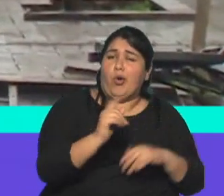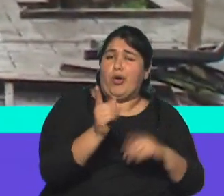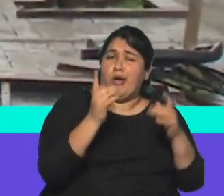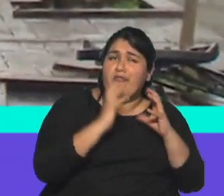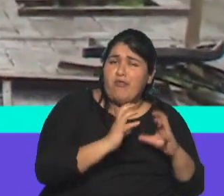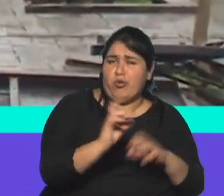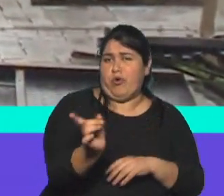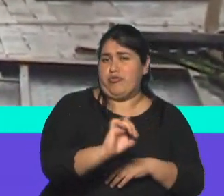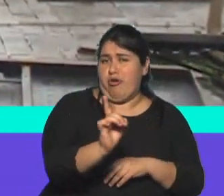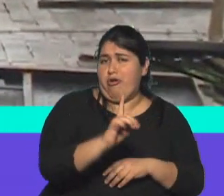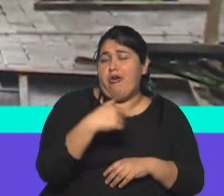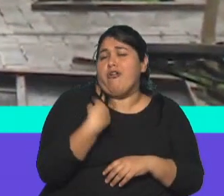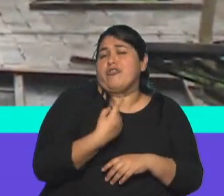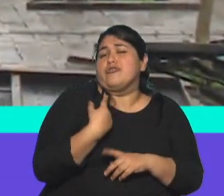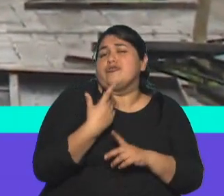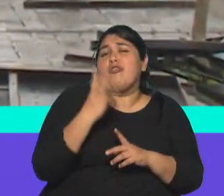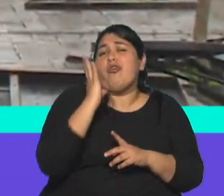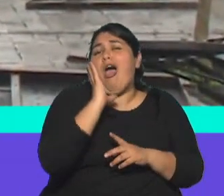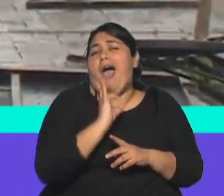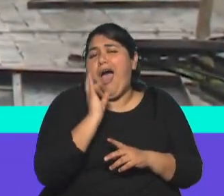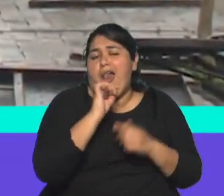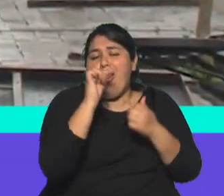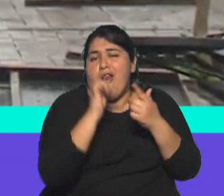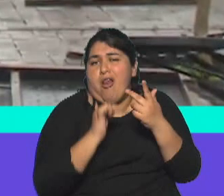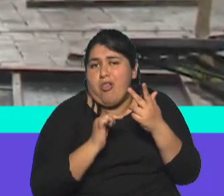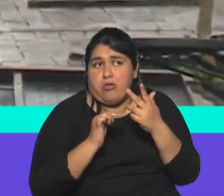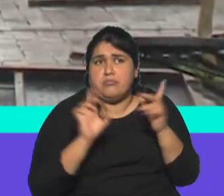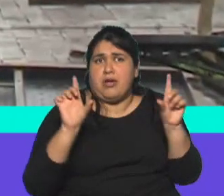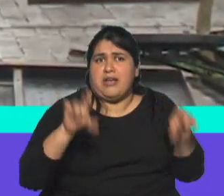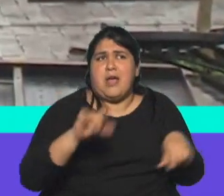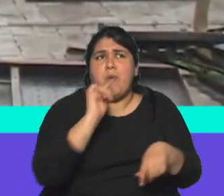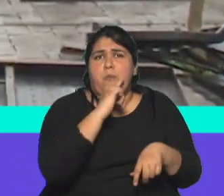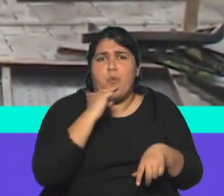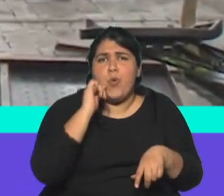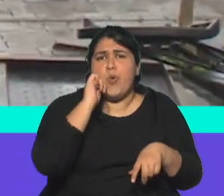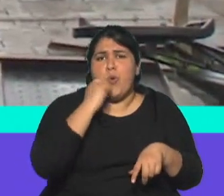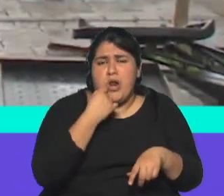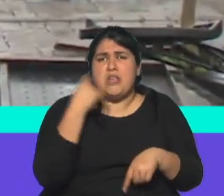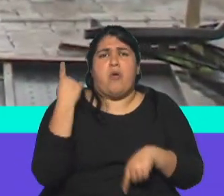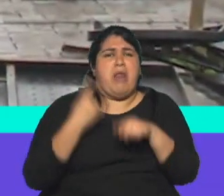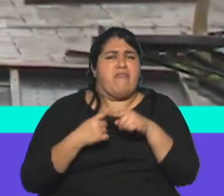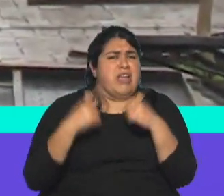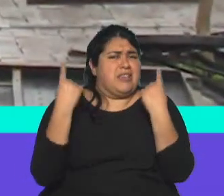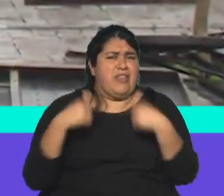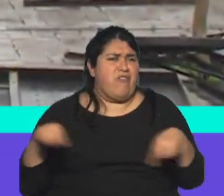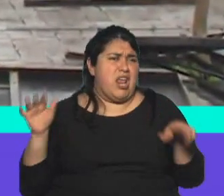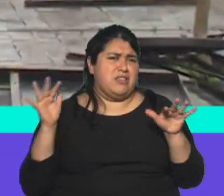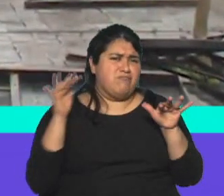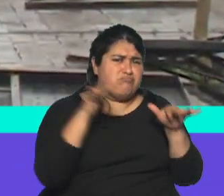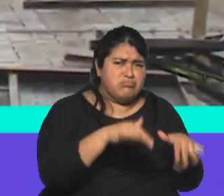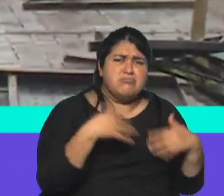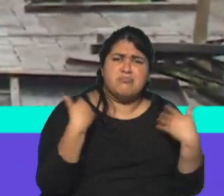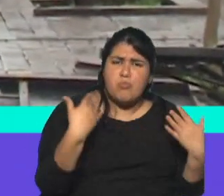que el fútbol es un anexo. Va a ser un estadio muy bonito para eventos, multieventos, y un lugar de la ciudad